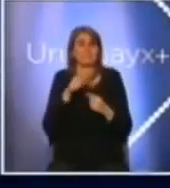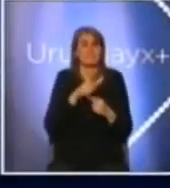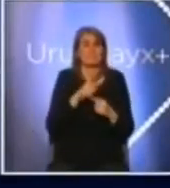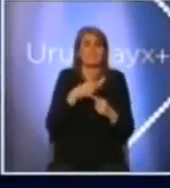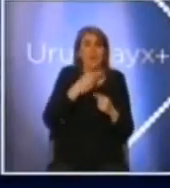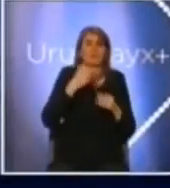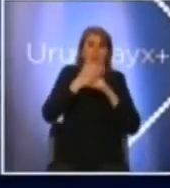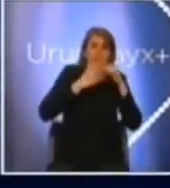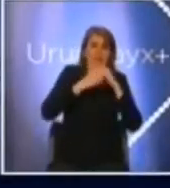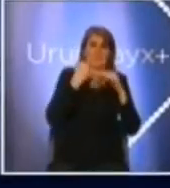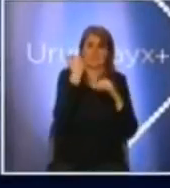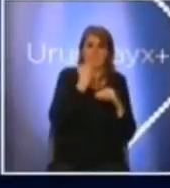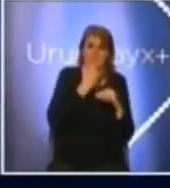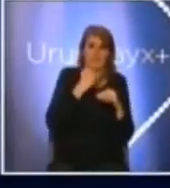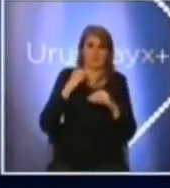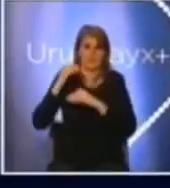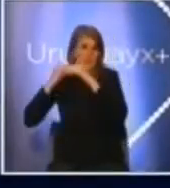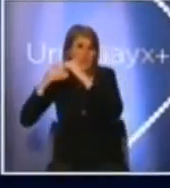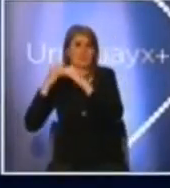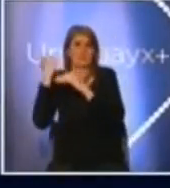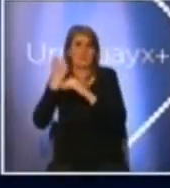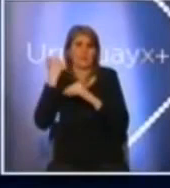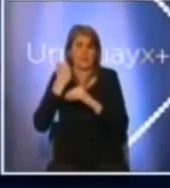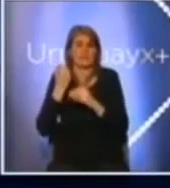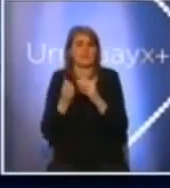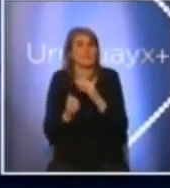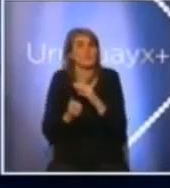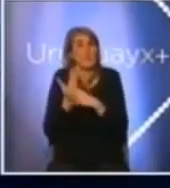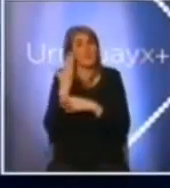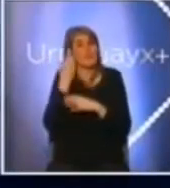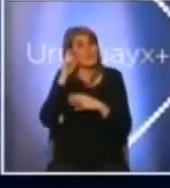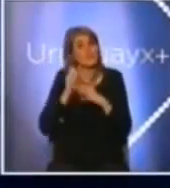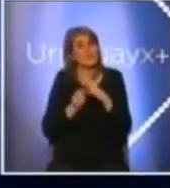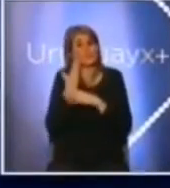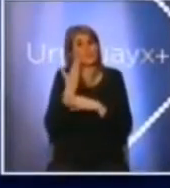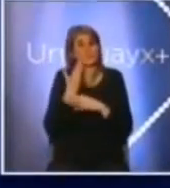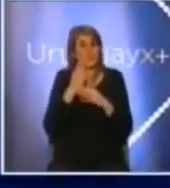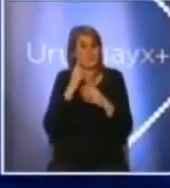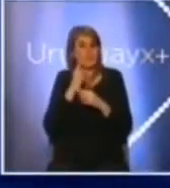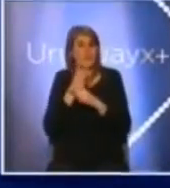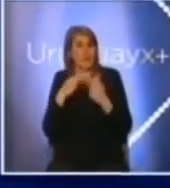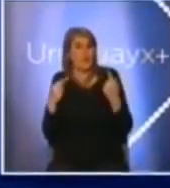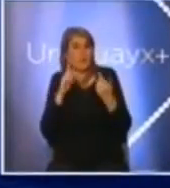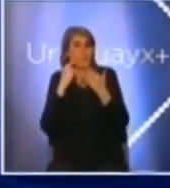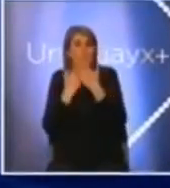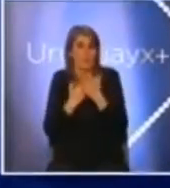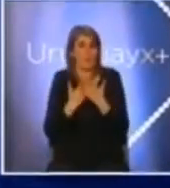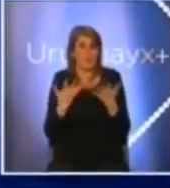avances importantes, pero aún persisten o ya surgen desafíos muy relevantes,